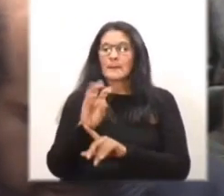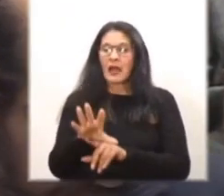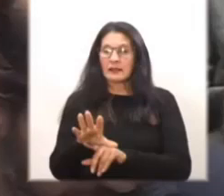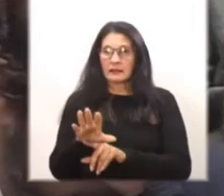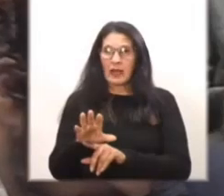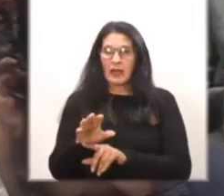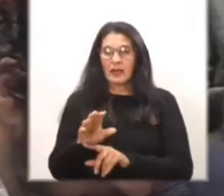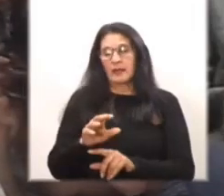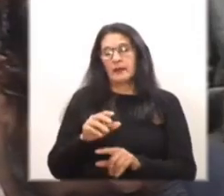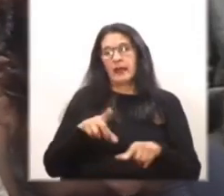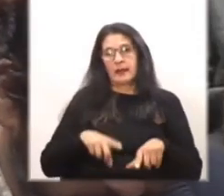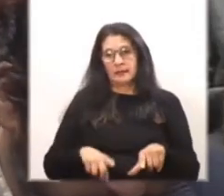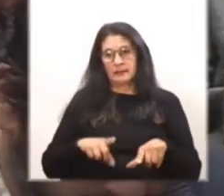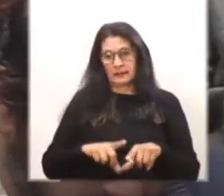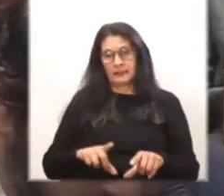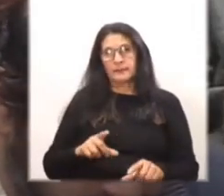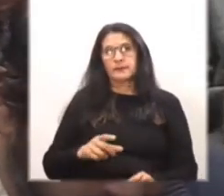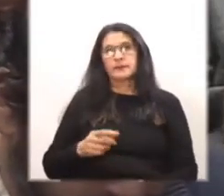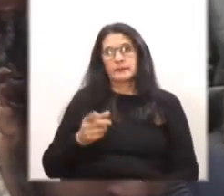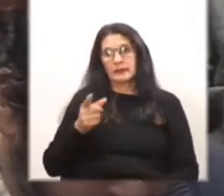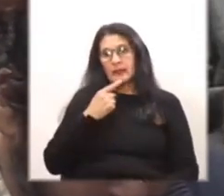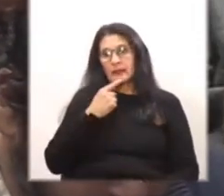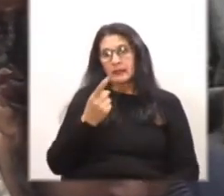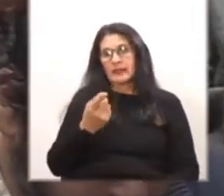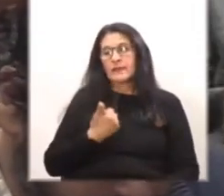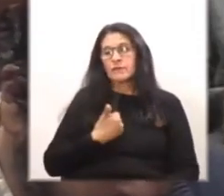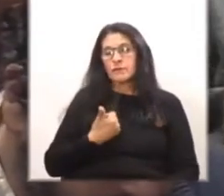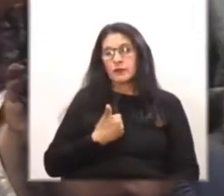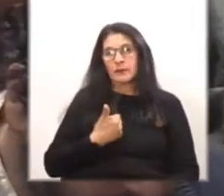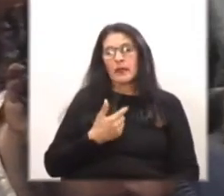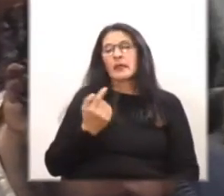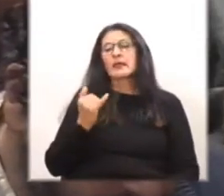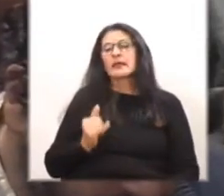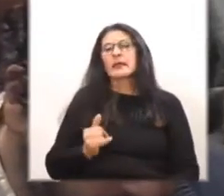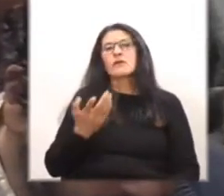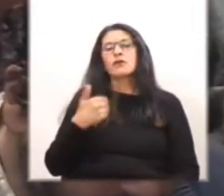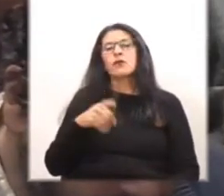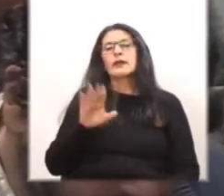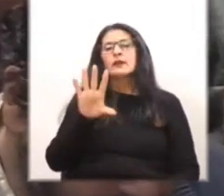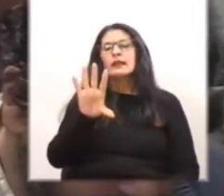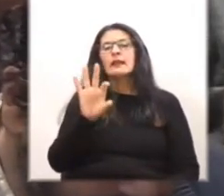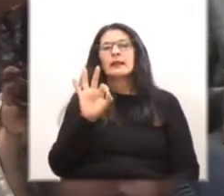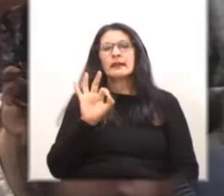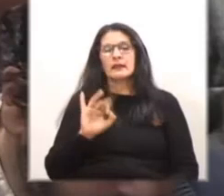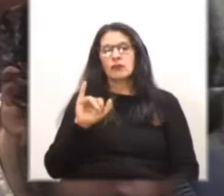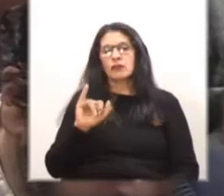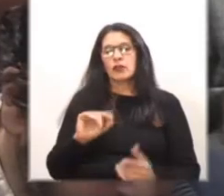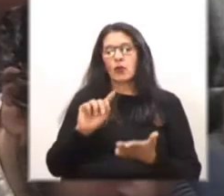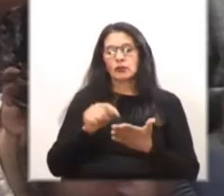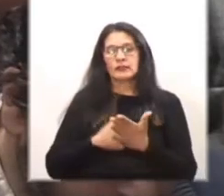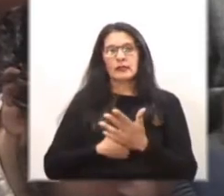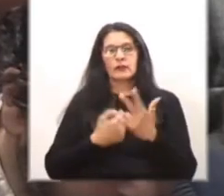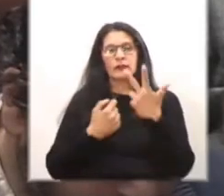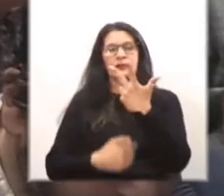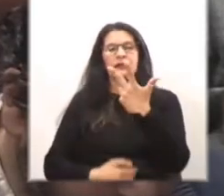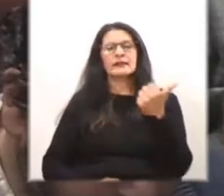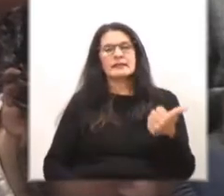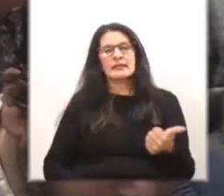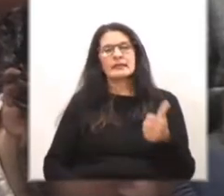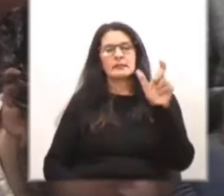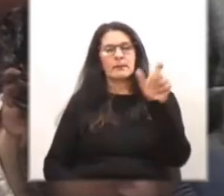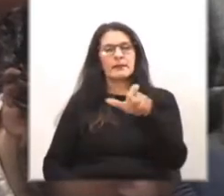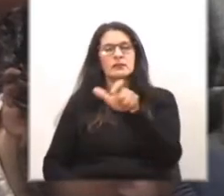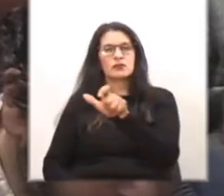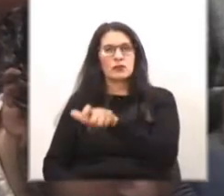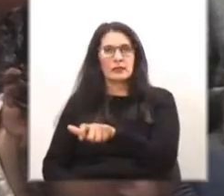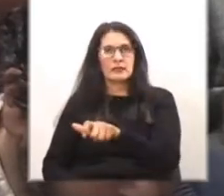da cuenta, textualmente, que fueron designados y contratados 36 personas de